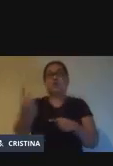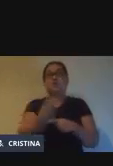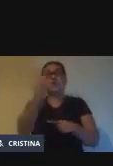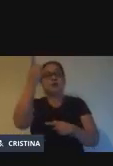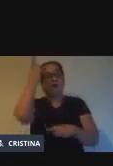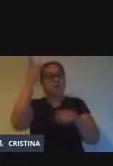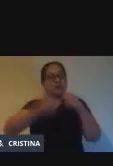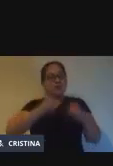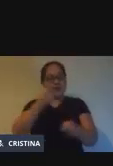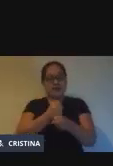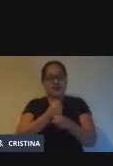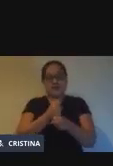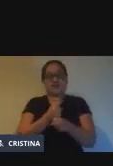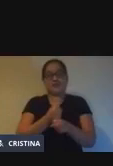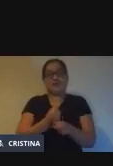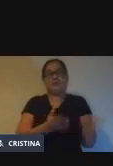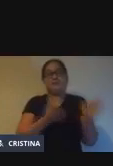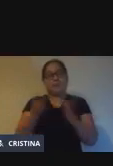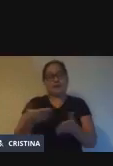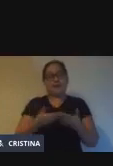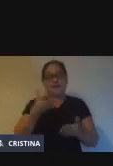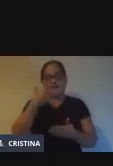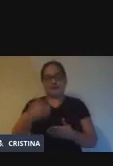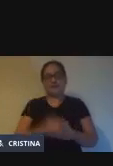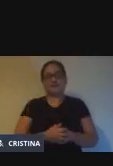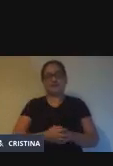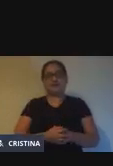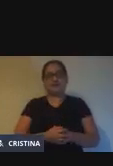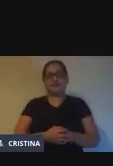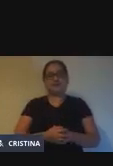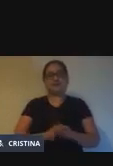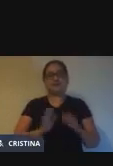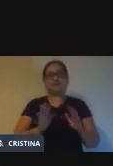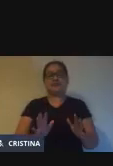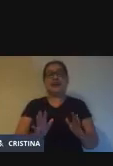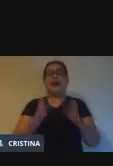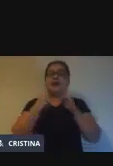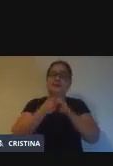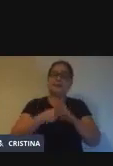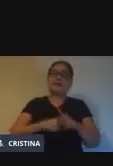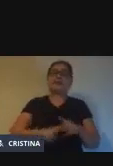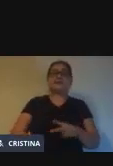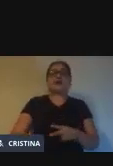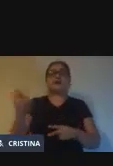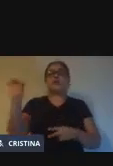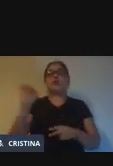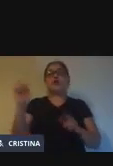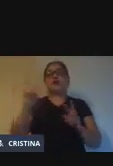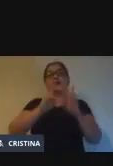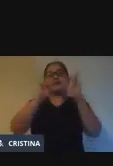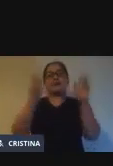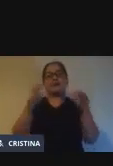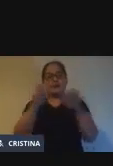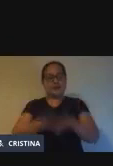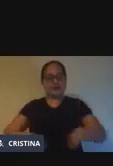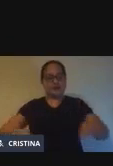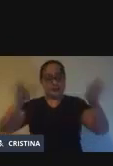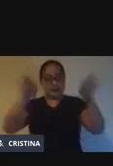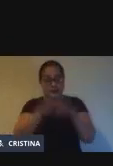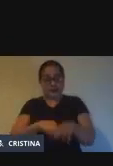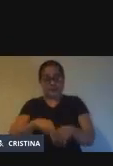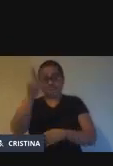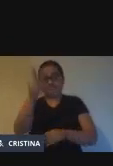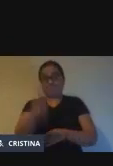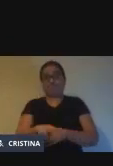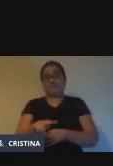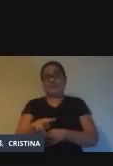ti. Y bueno, pues ya está, vamos a iniciar con este temazo. La verdad es que